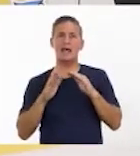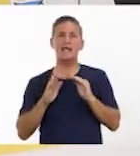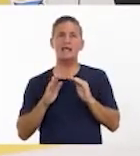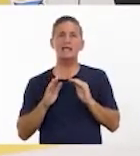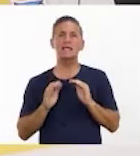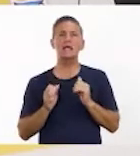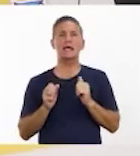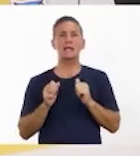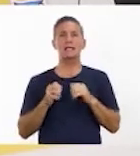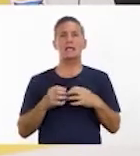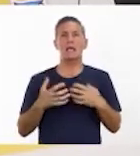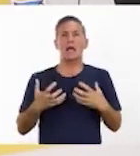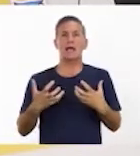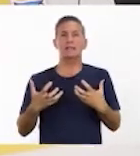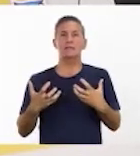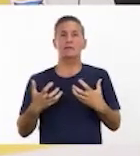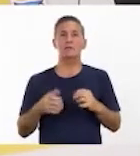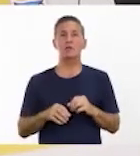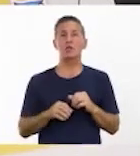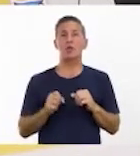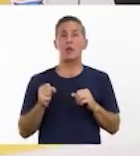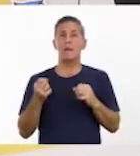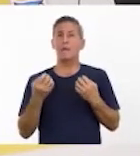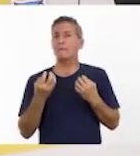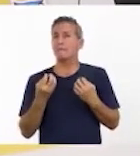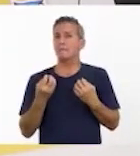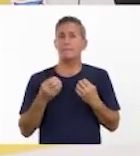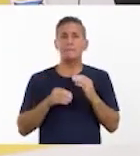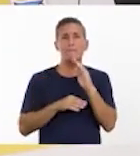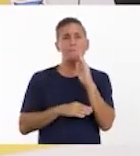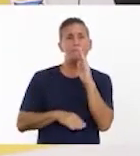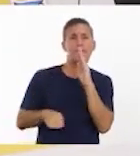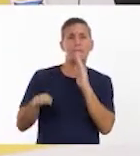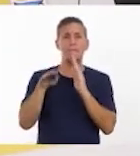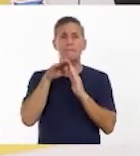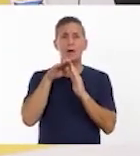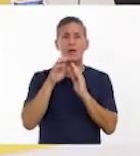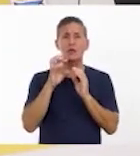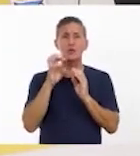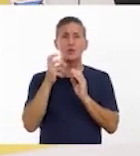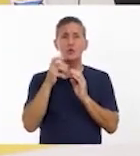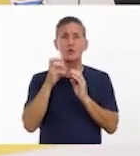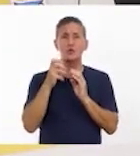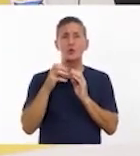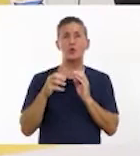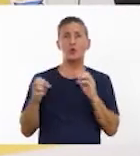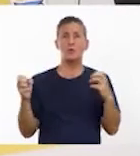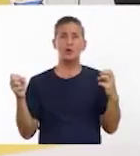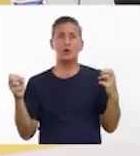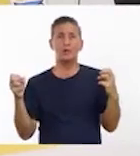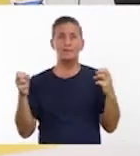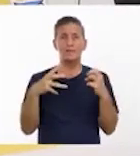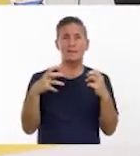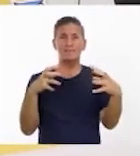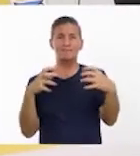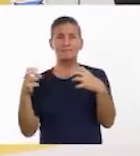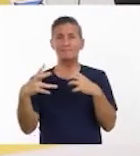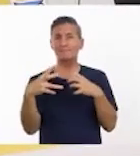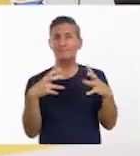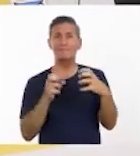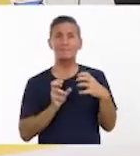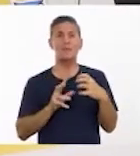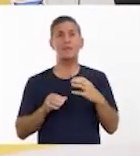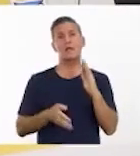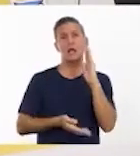Un mayor número de partículas alcanzan esta energía, por tanto aumenta el número de colisiones efectivas